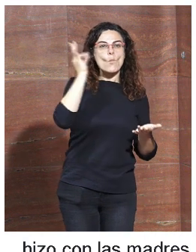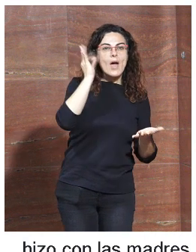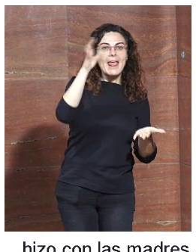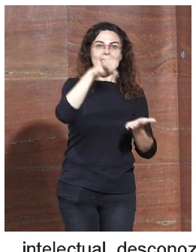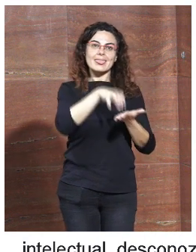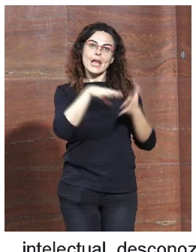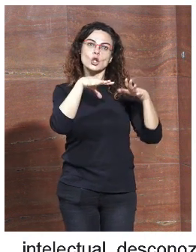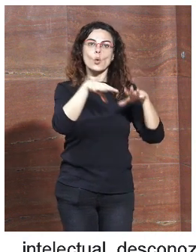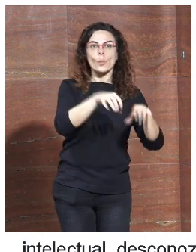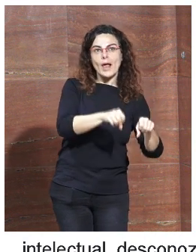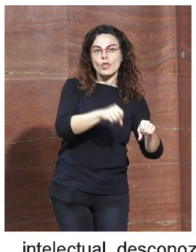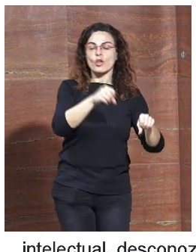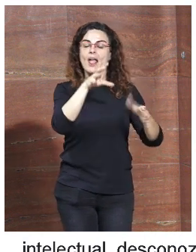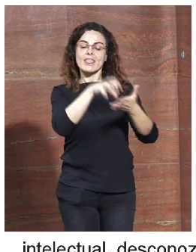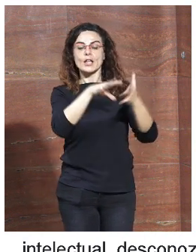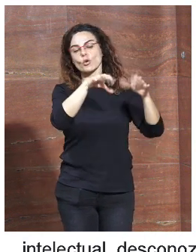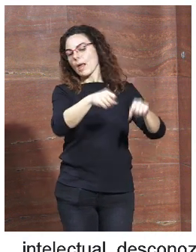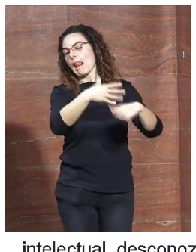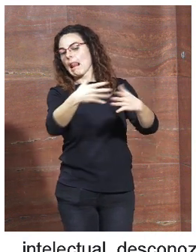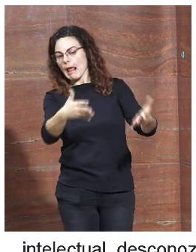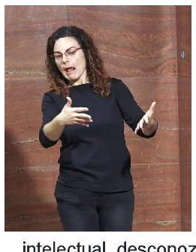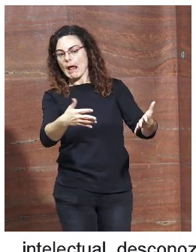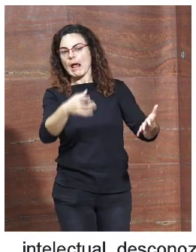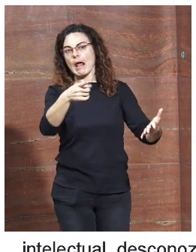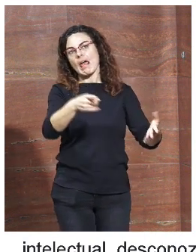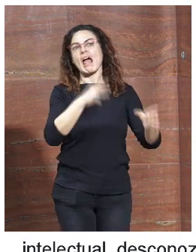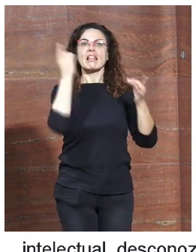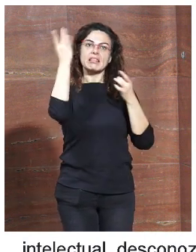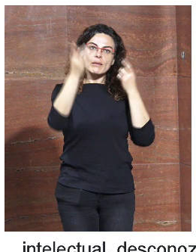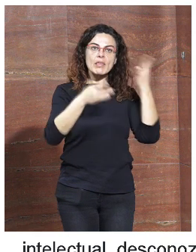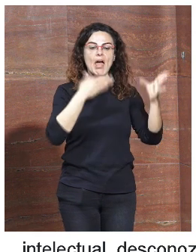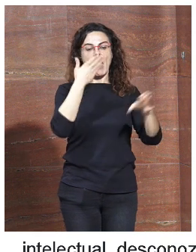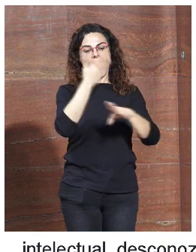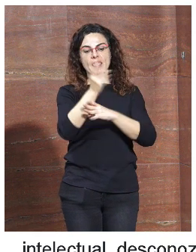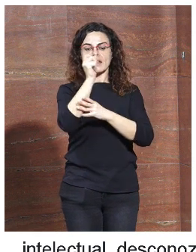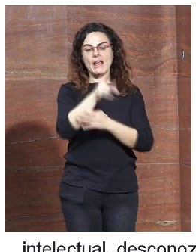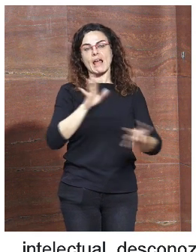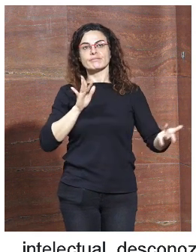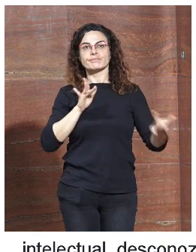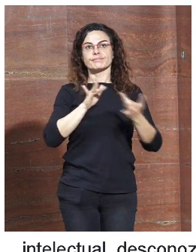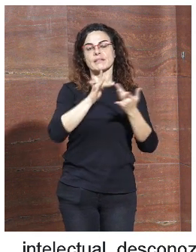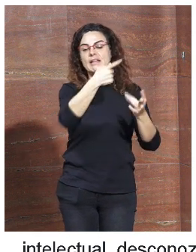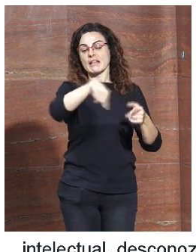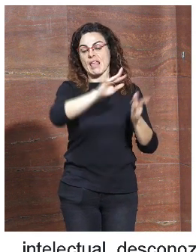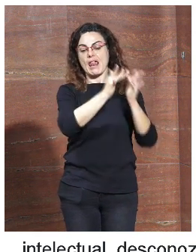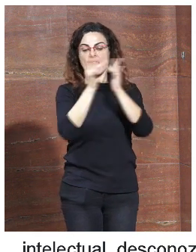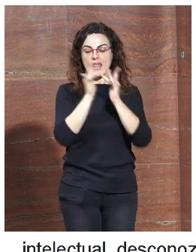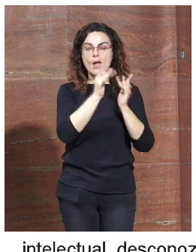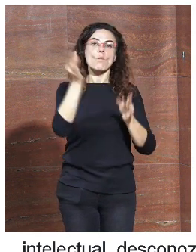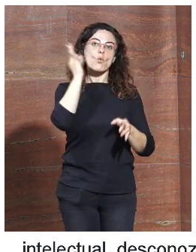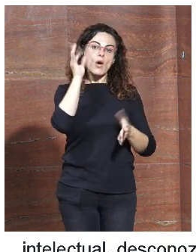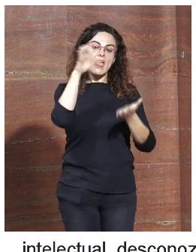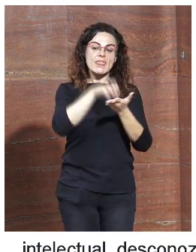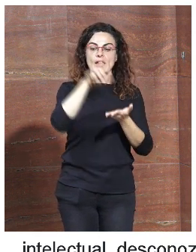centros ocupacional, del centro ocupacional tal, pues van a esta actividad y se suelen relacionar entre ellas. Las mujeres de